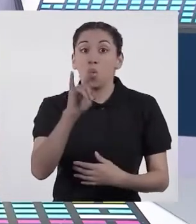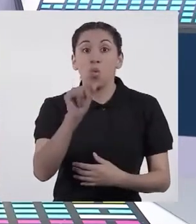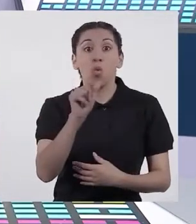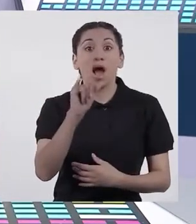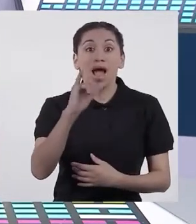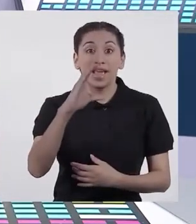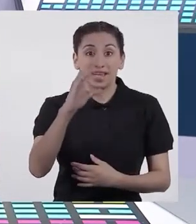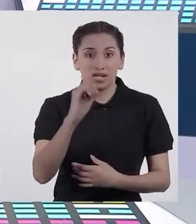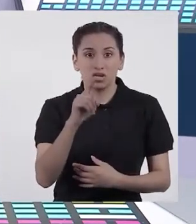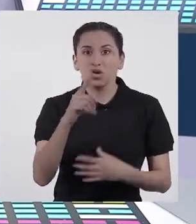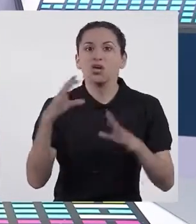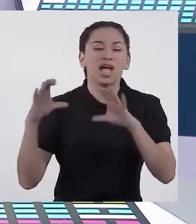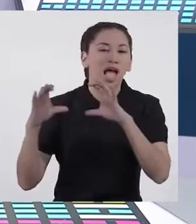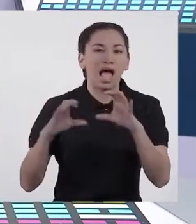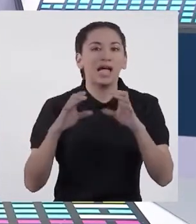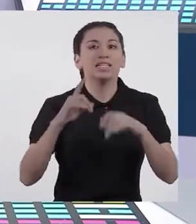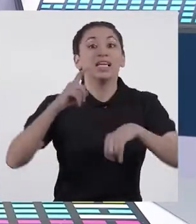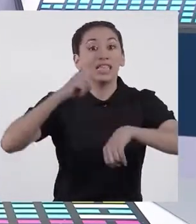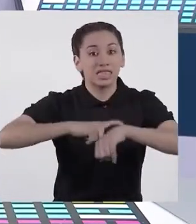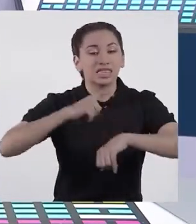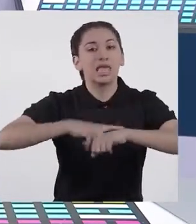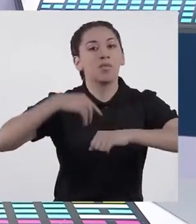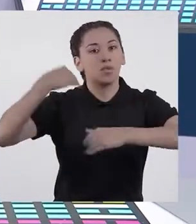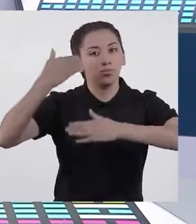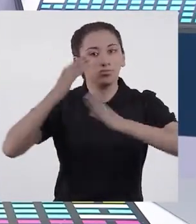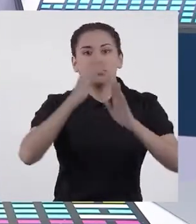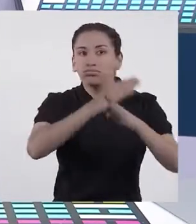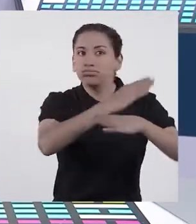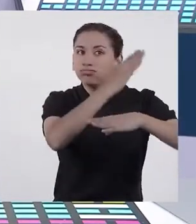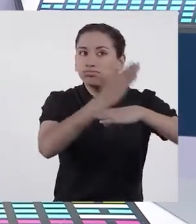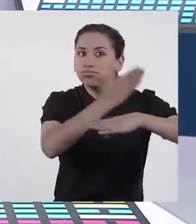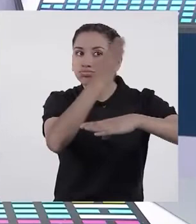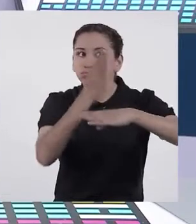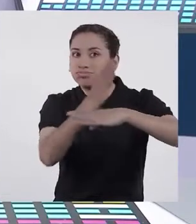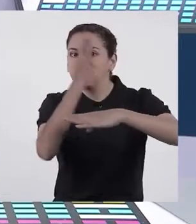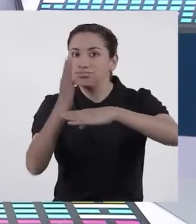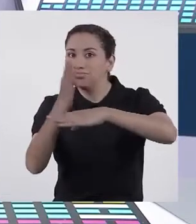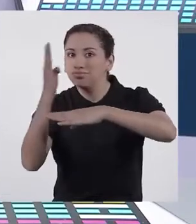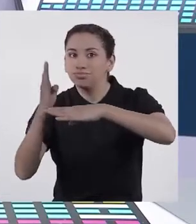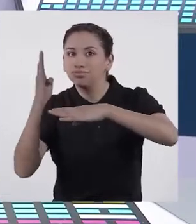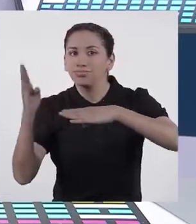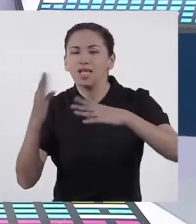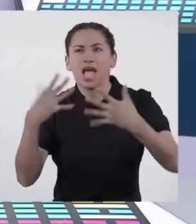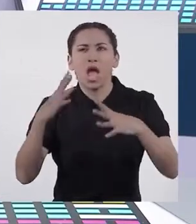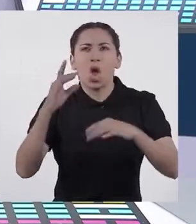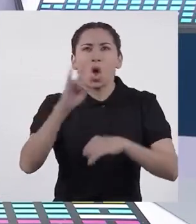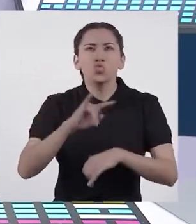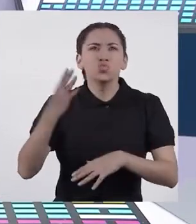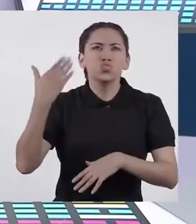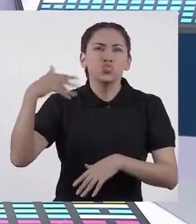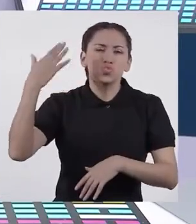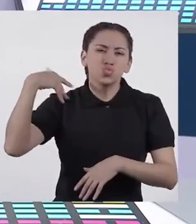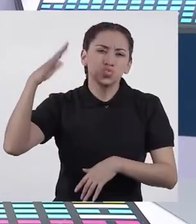son fenómenos que ocurren periódicamente desde hace miles